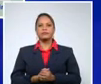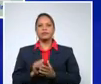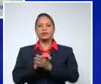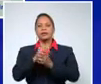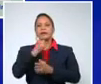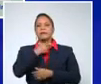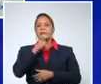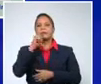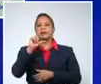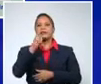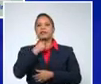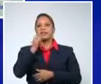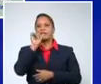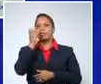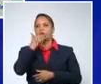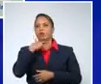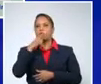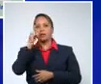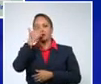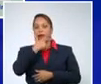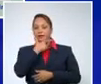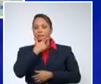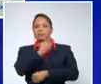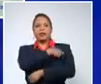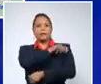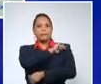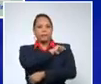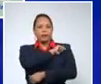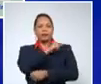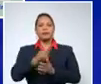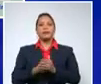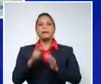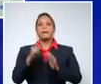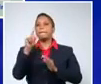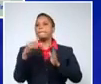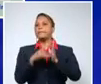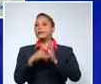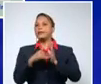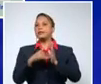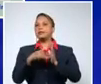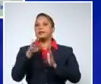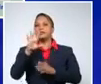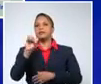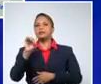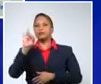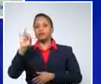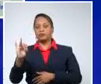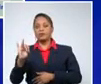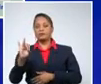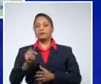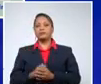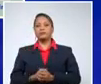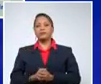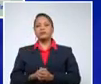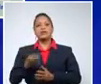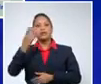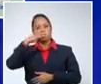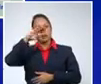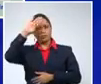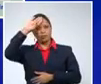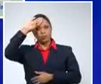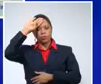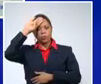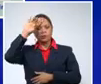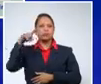Norte, España con 1.507 fallecidos por millón de habitantes, y Cuba con